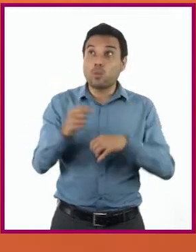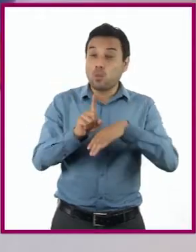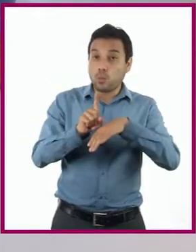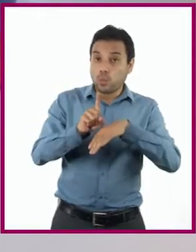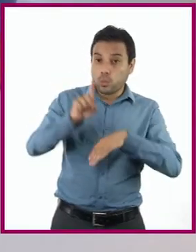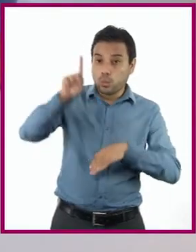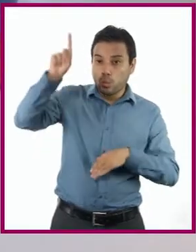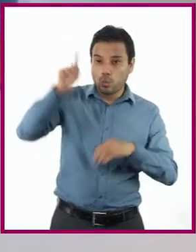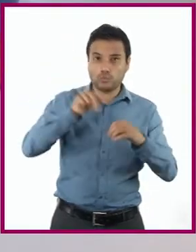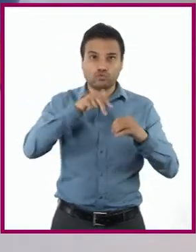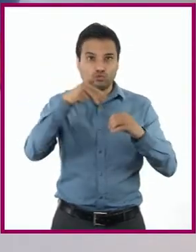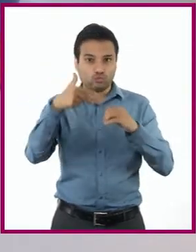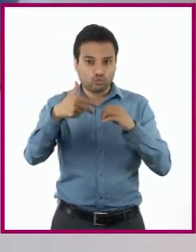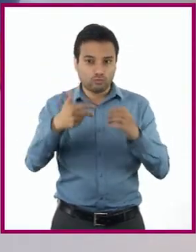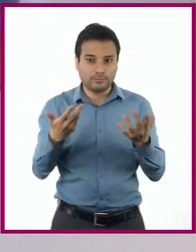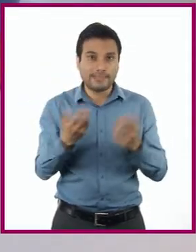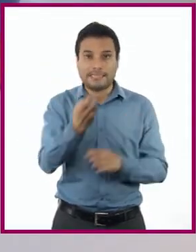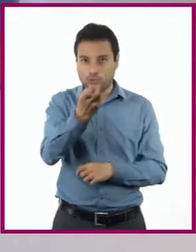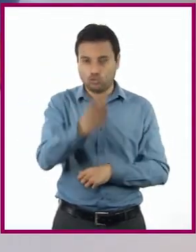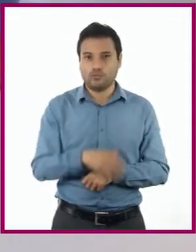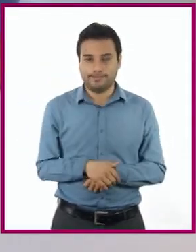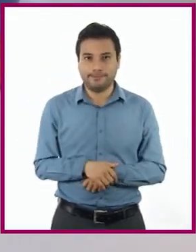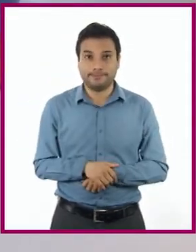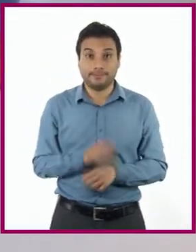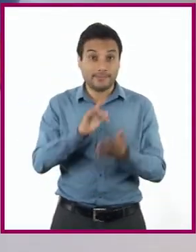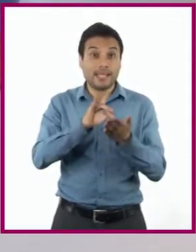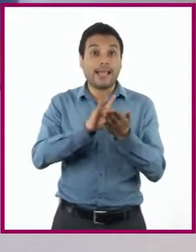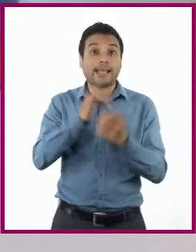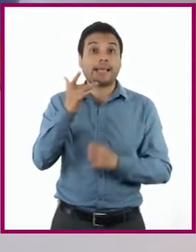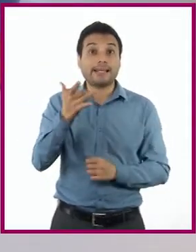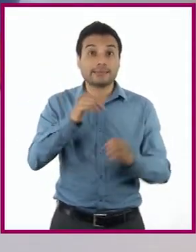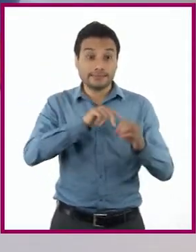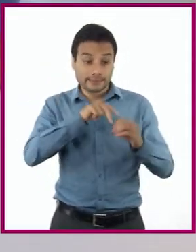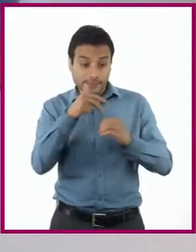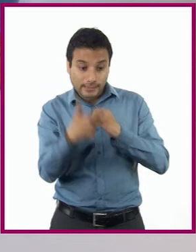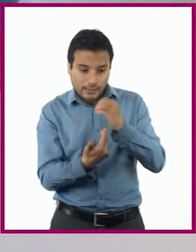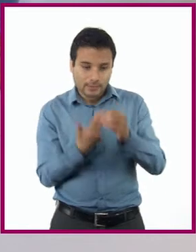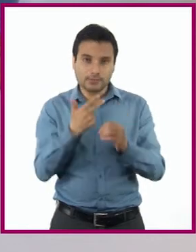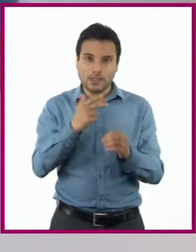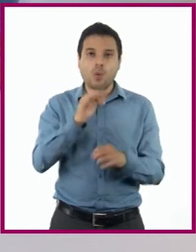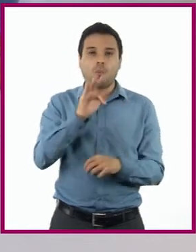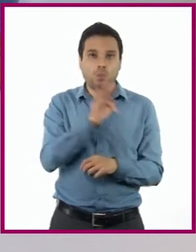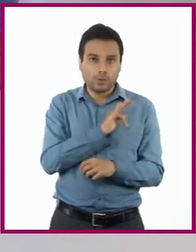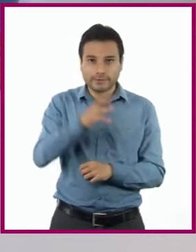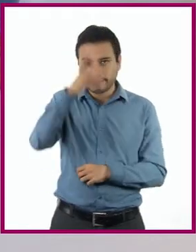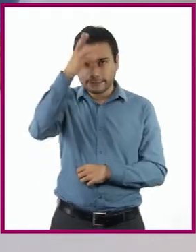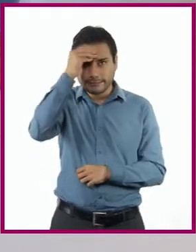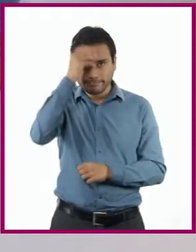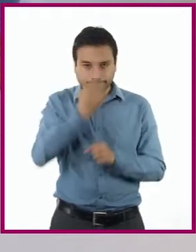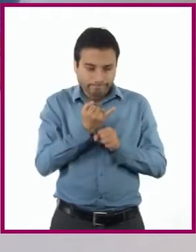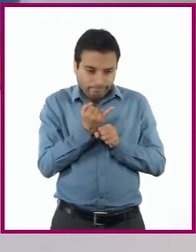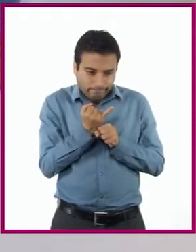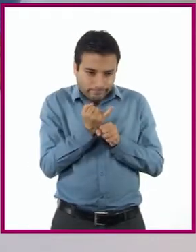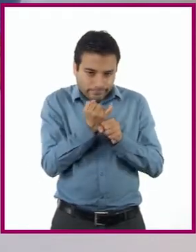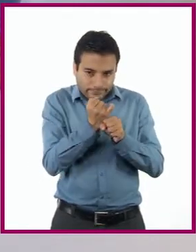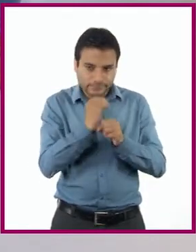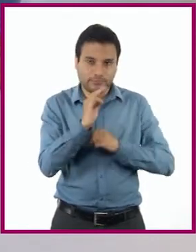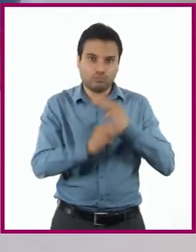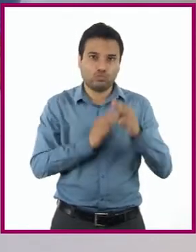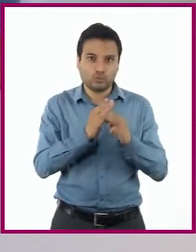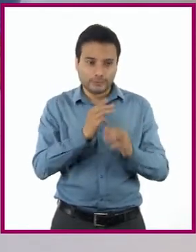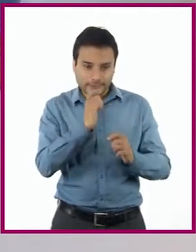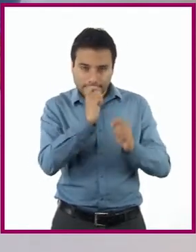planeta. Ciertamente, gracias a los satélites aprendimos y hemos seguido aprendiendo mucho acerca de nuestro